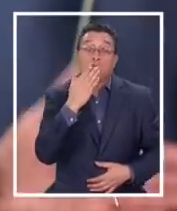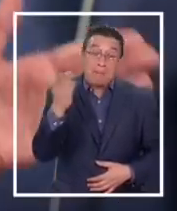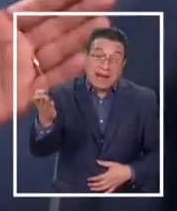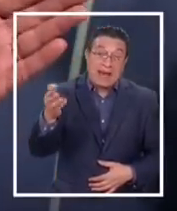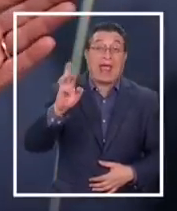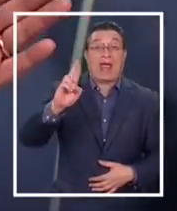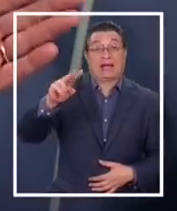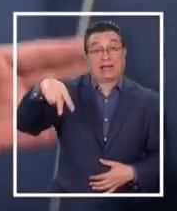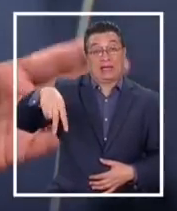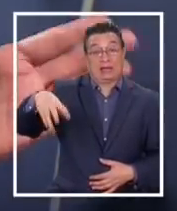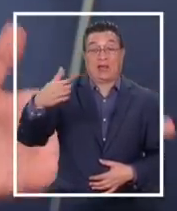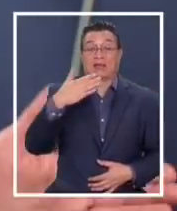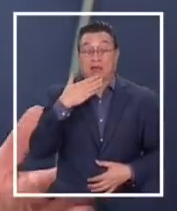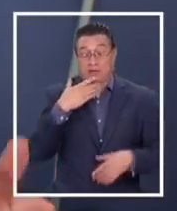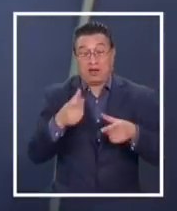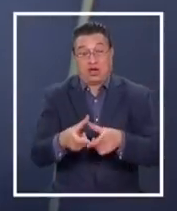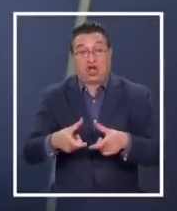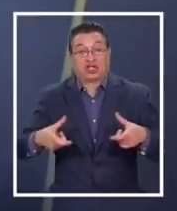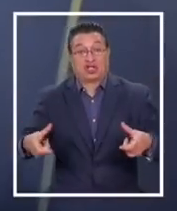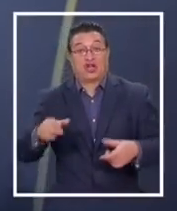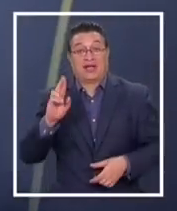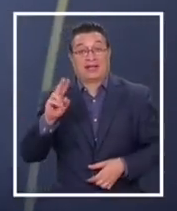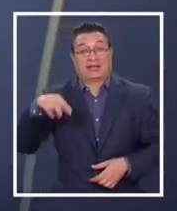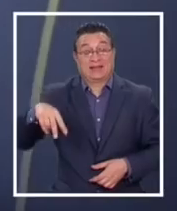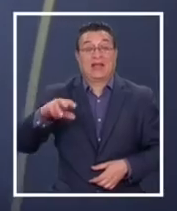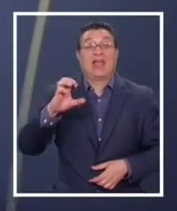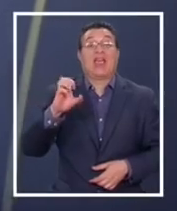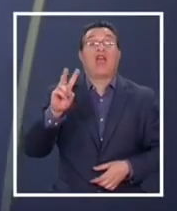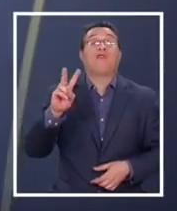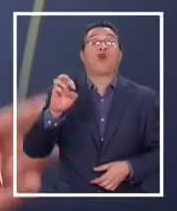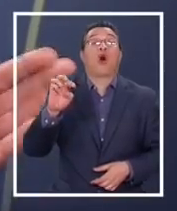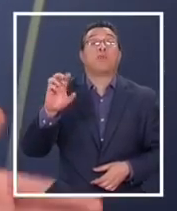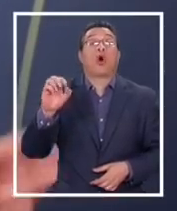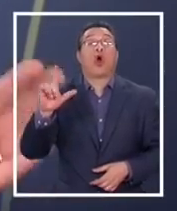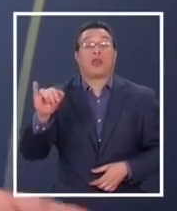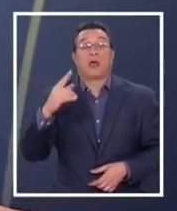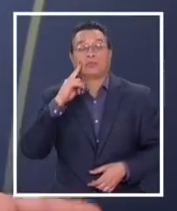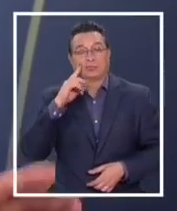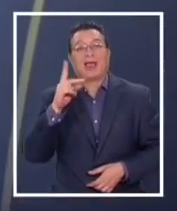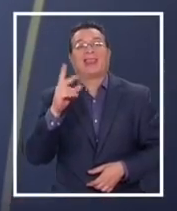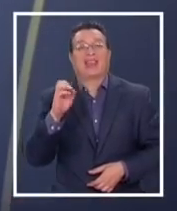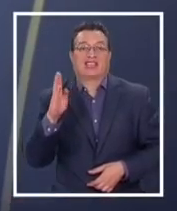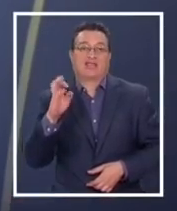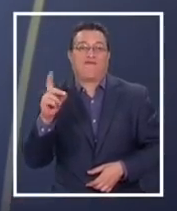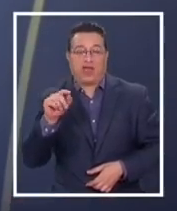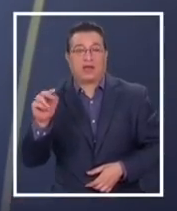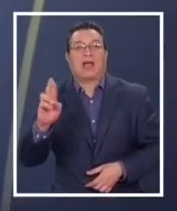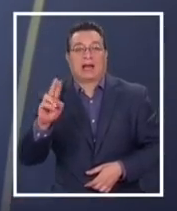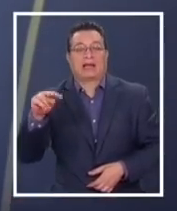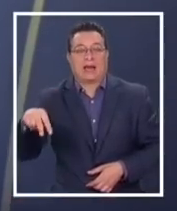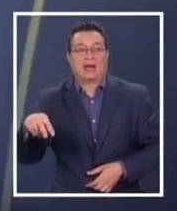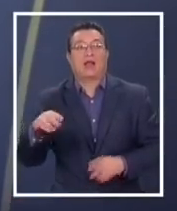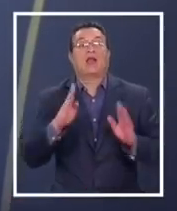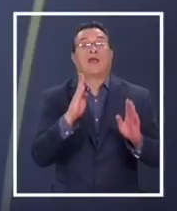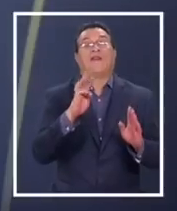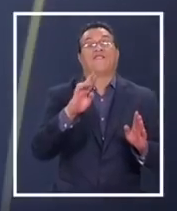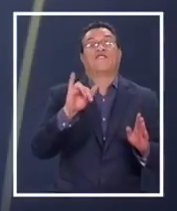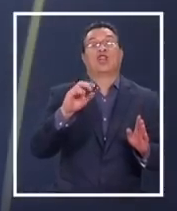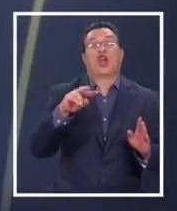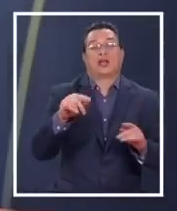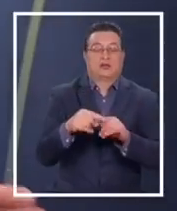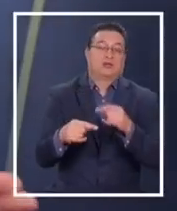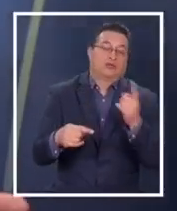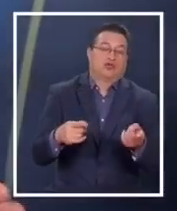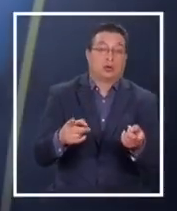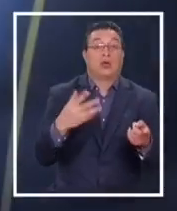Nacional, los consejos de Renovación Nacional y Evópolis resolvieron, ¿verdad?, que Mario Esbordes fuera el candidato de RN y que Ignacio Briones fuera el... Y